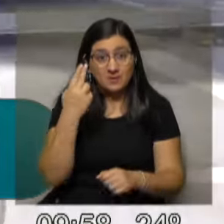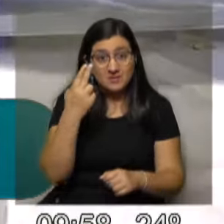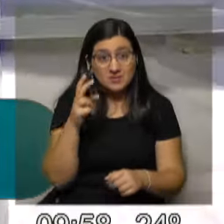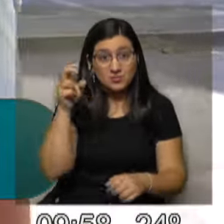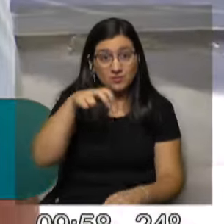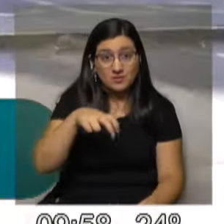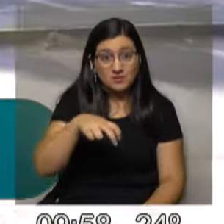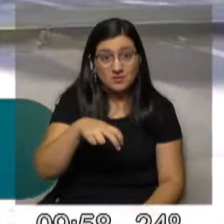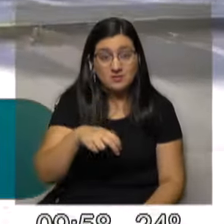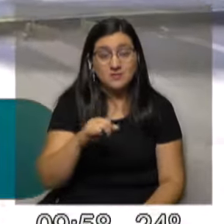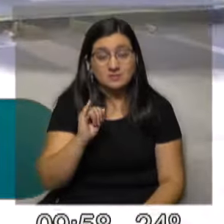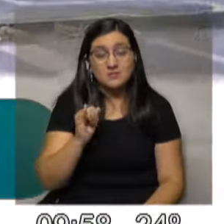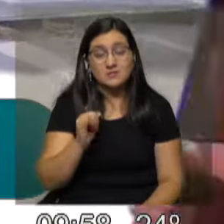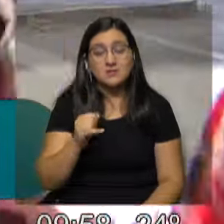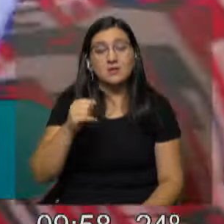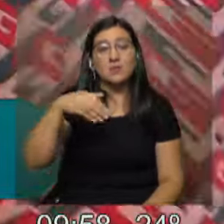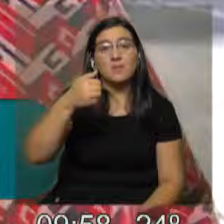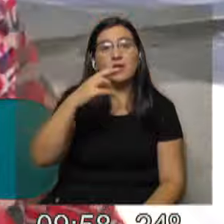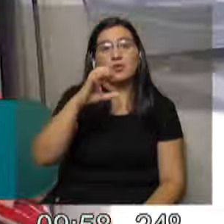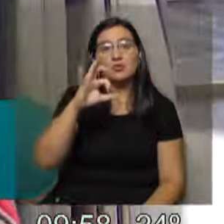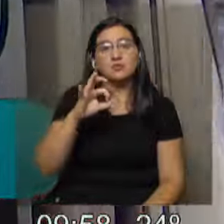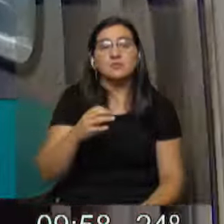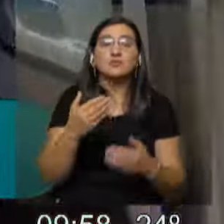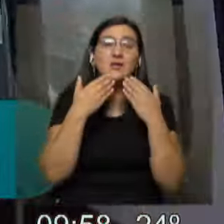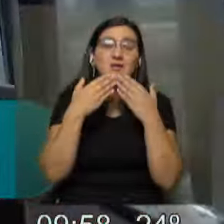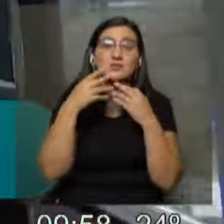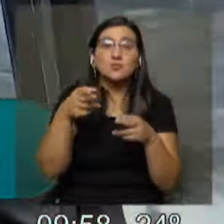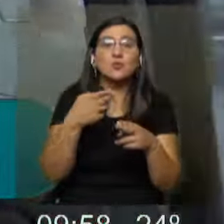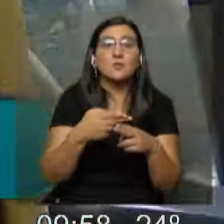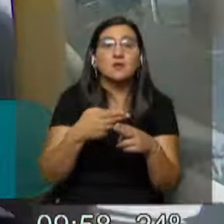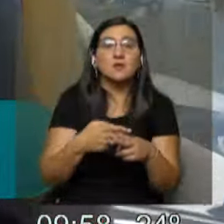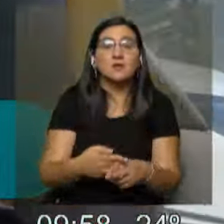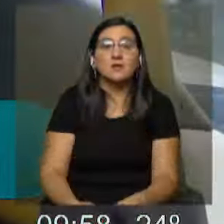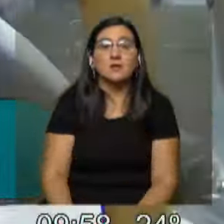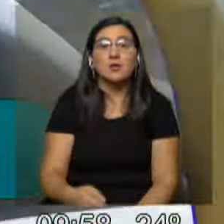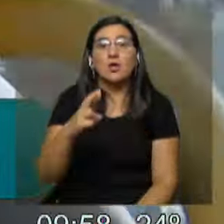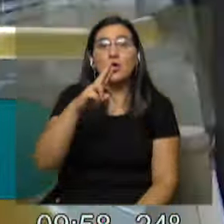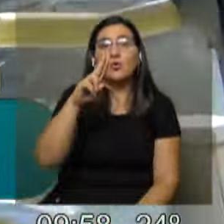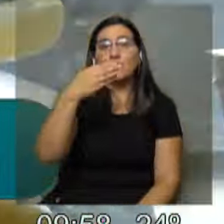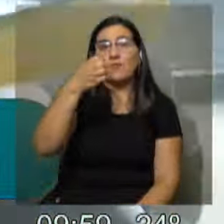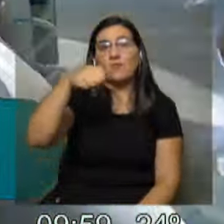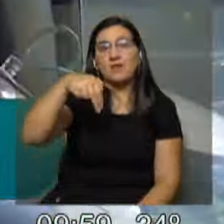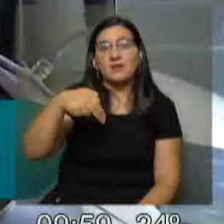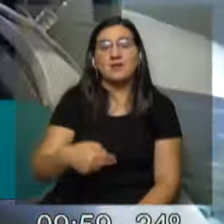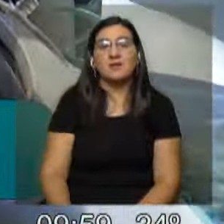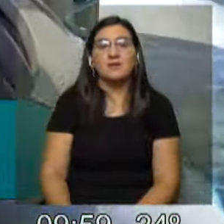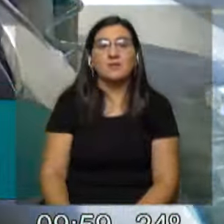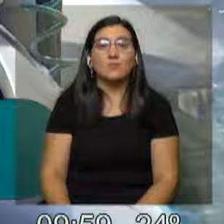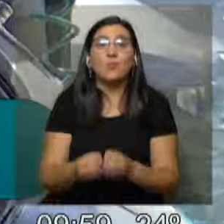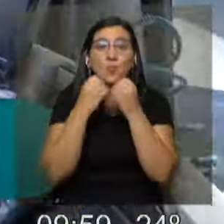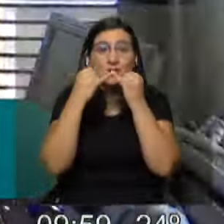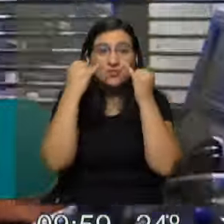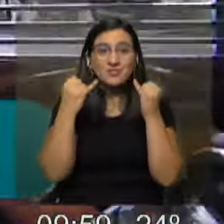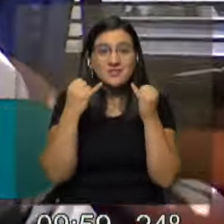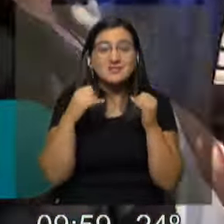subir? Bien, estamos en vivo con Marcos da Costa. Bien. Muchas gracias. ¿Cómo es su nombre, chofer? Rubén. Le damos los muy buenos